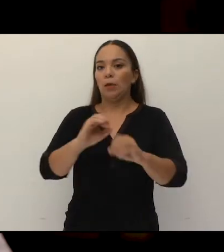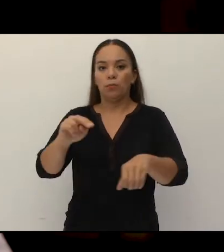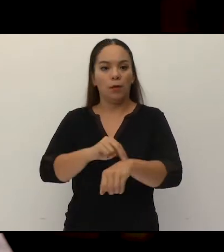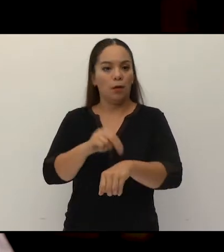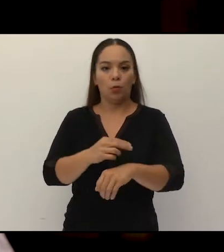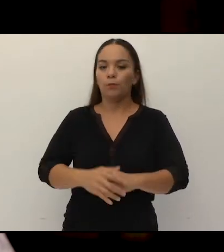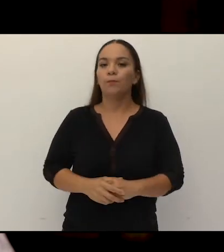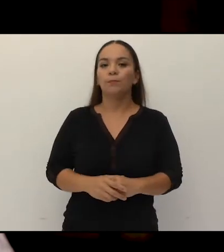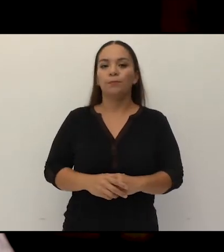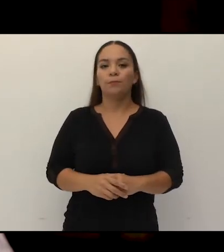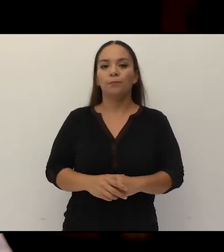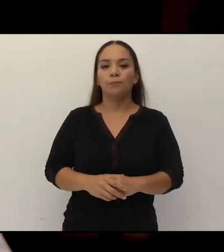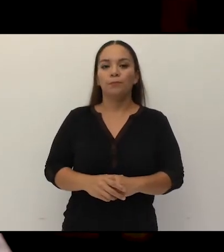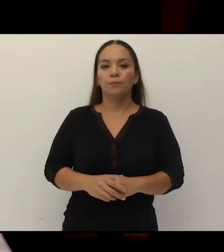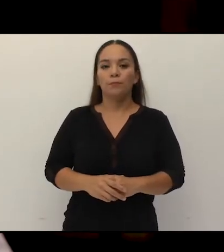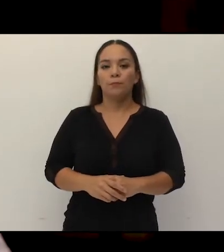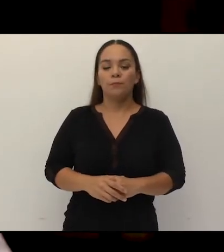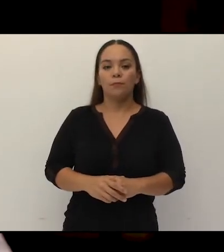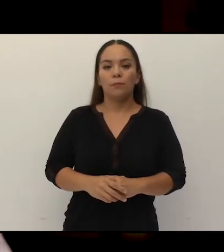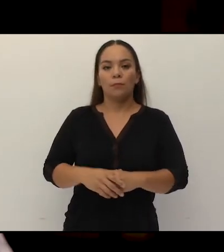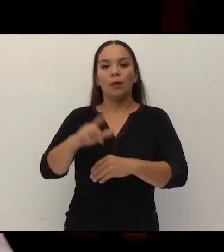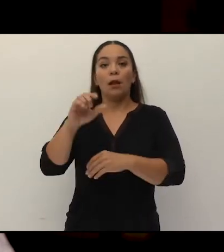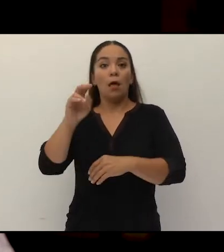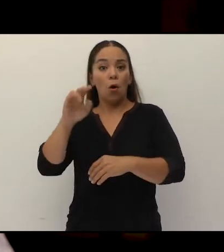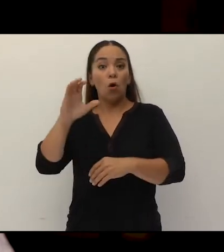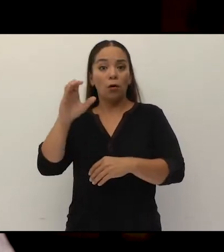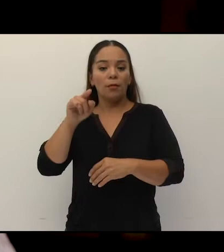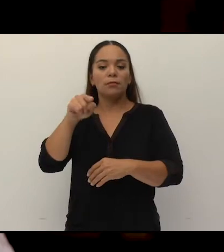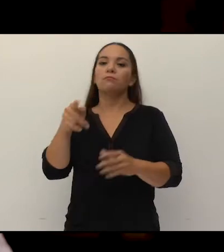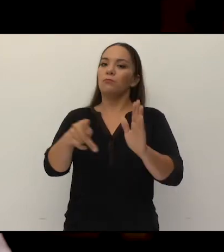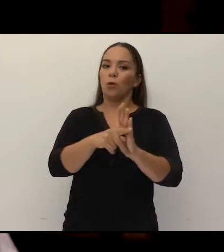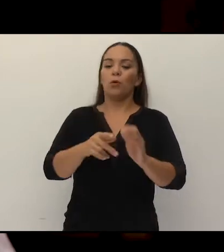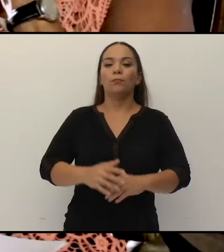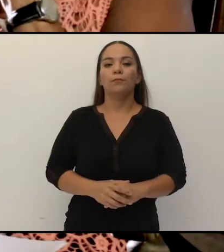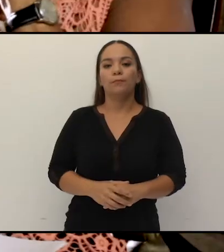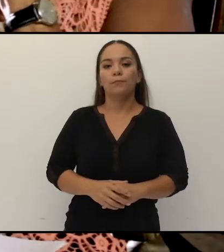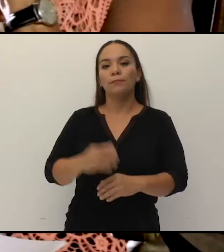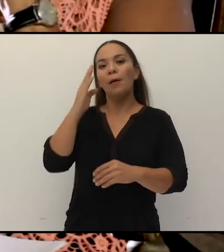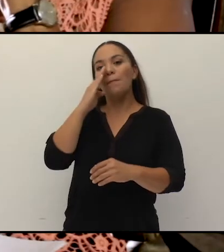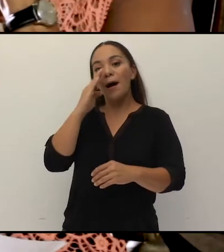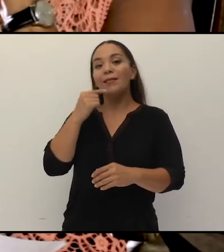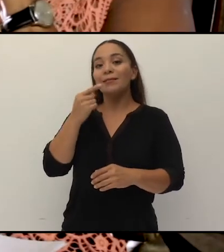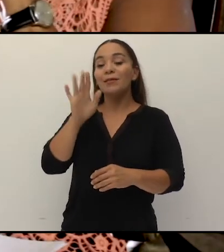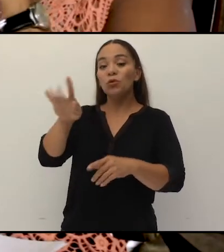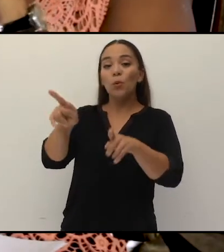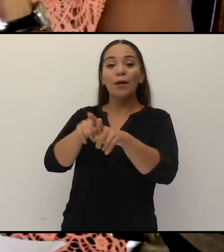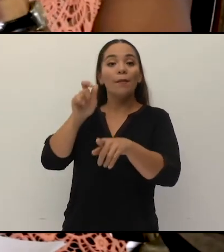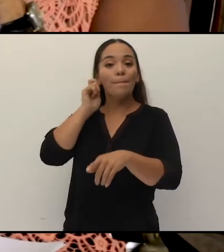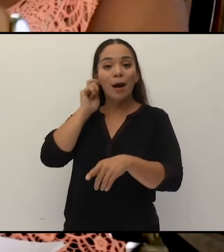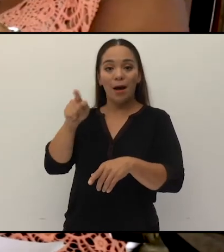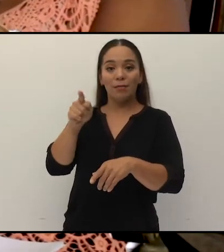No black. A president named Leon Curtis, black, barred up. Mama used to say that her